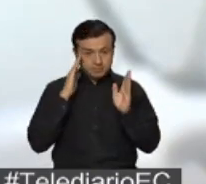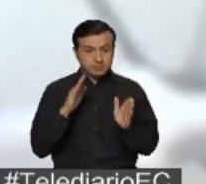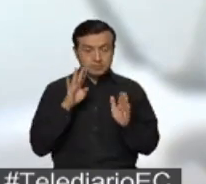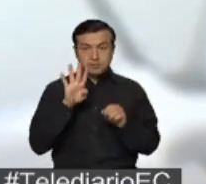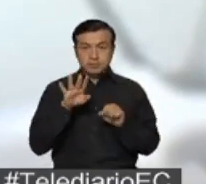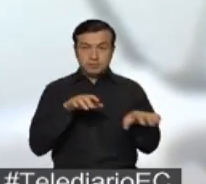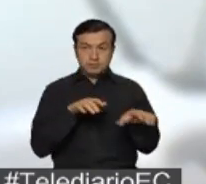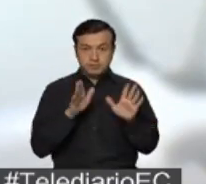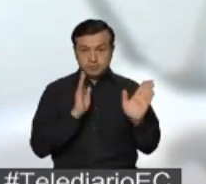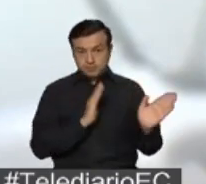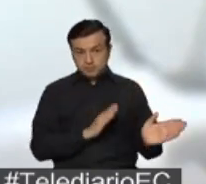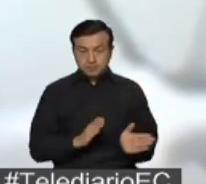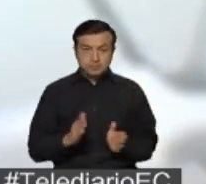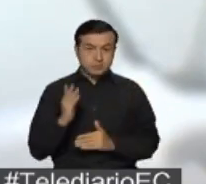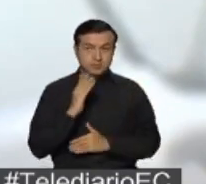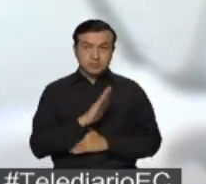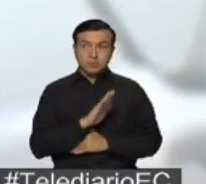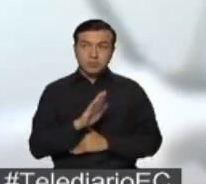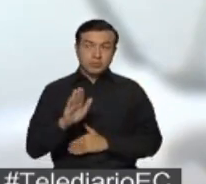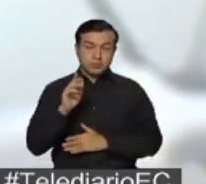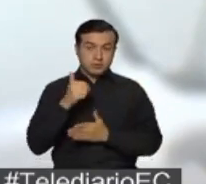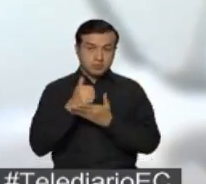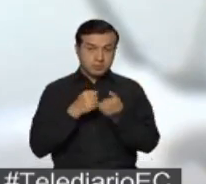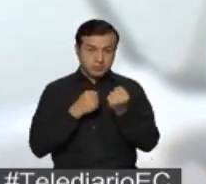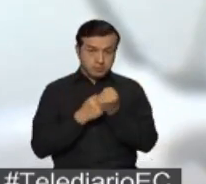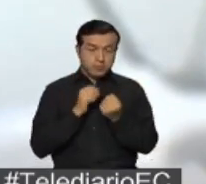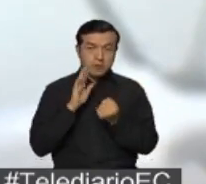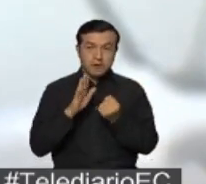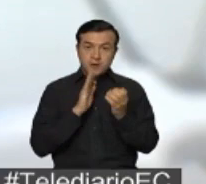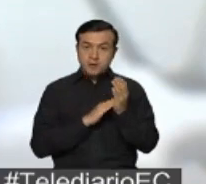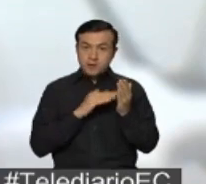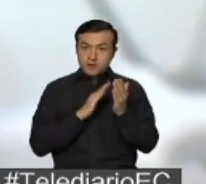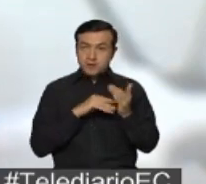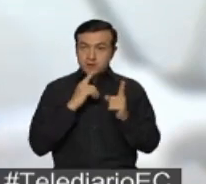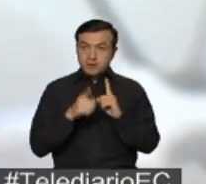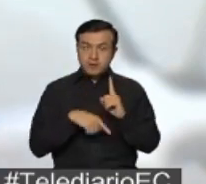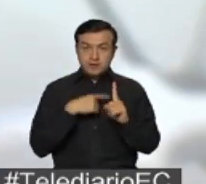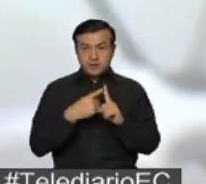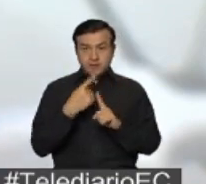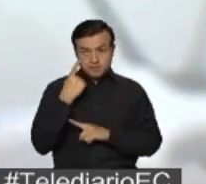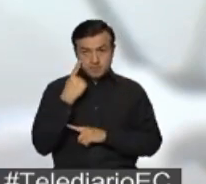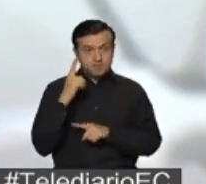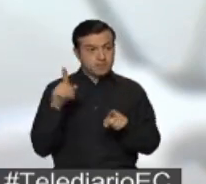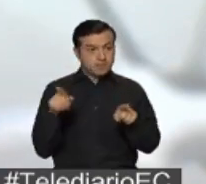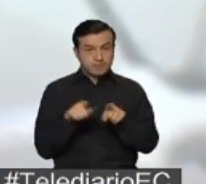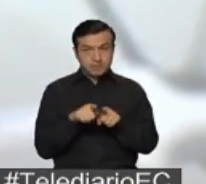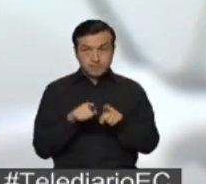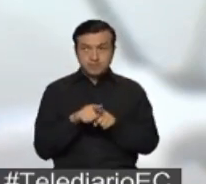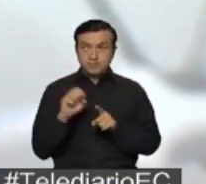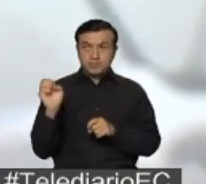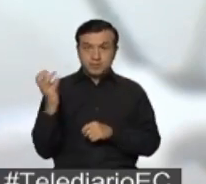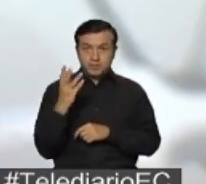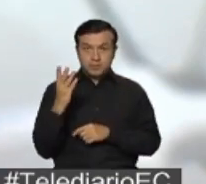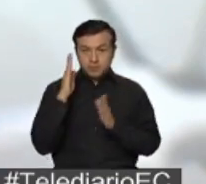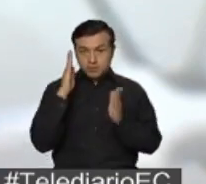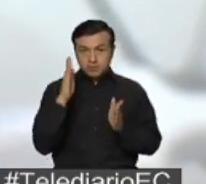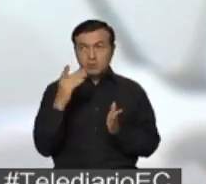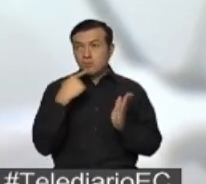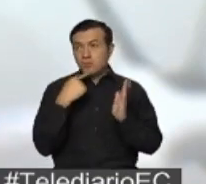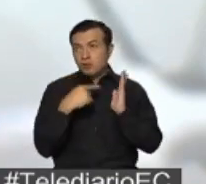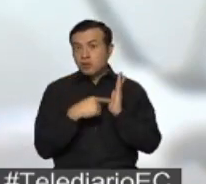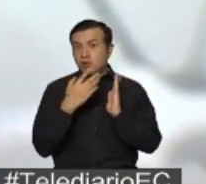cuatro acciones para ellos y sus beneficiarios sus socios y las otras también con el cuarto producto porque si